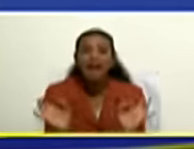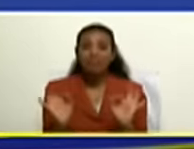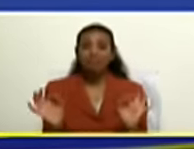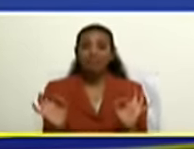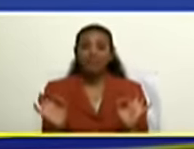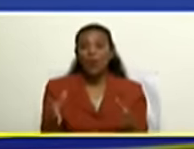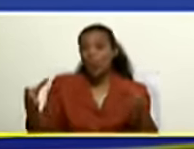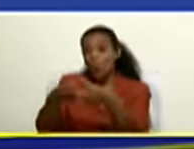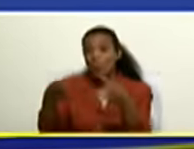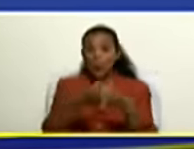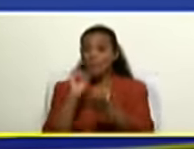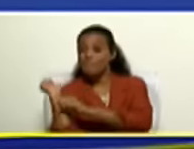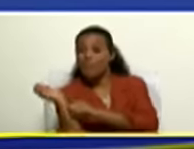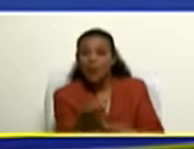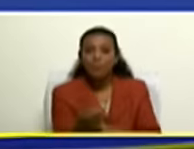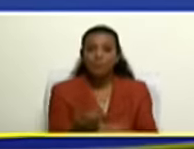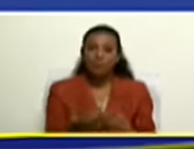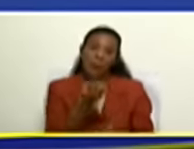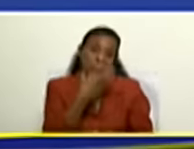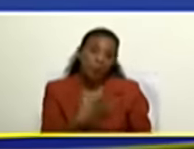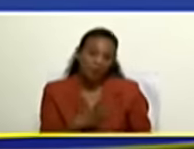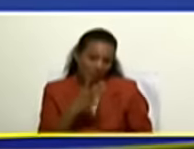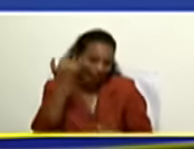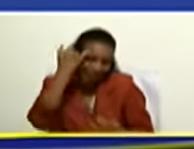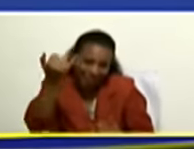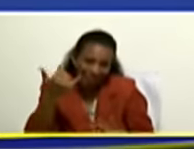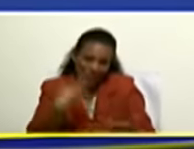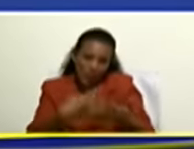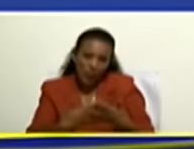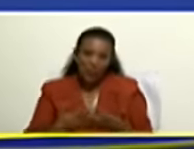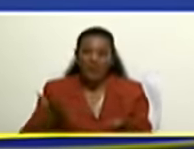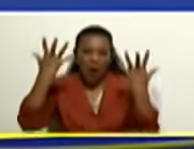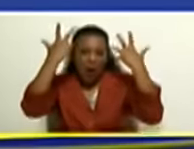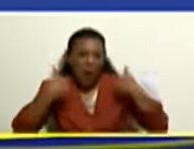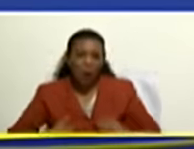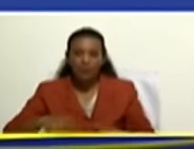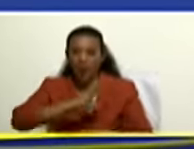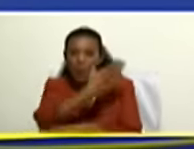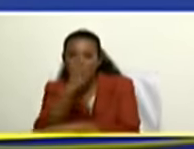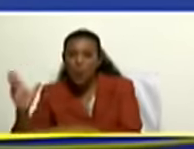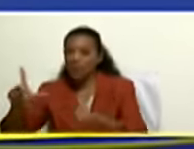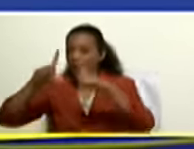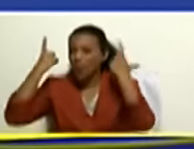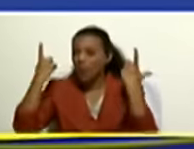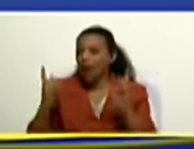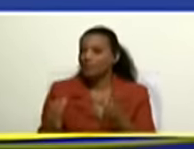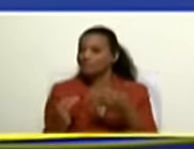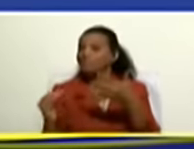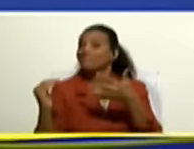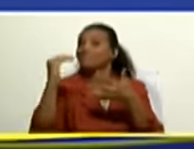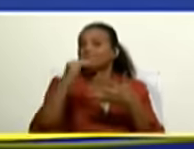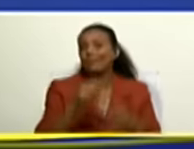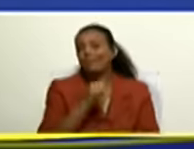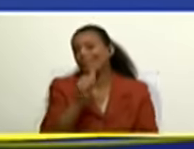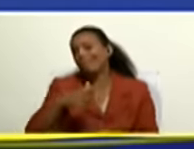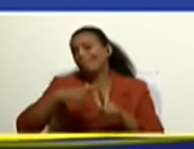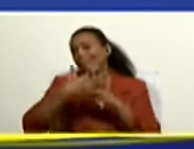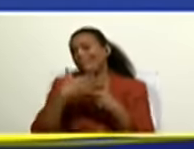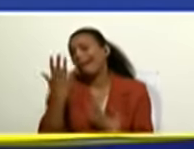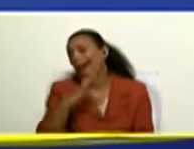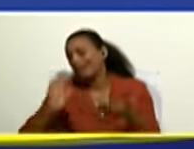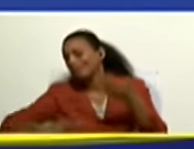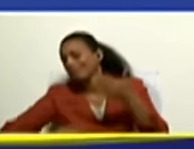a qué equipo de béisbol pertenece, cosa que es muy buena para los que somos fanáticos de los Tiburones de La Guaira, que estamos en un mal momento en estos